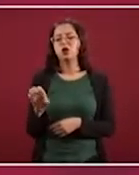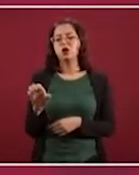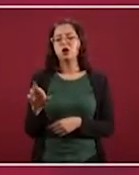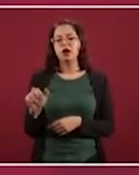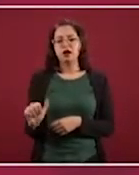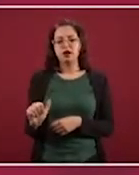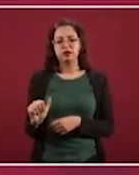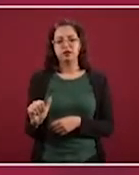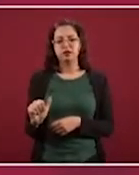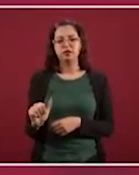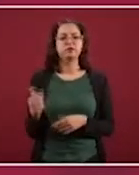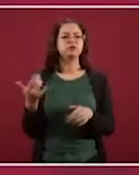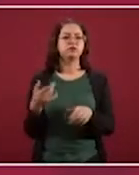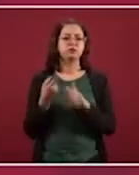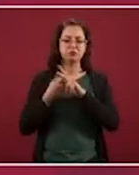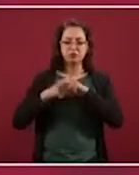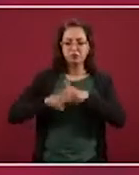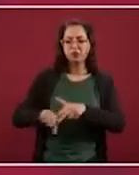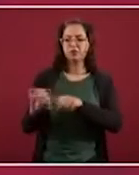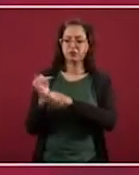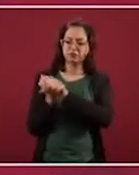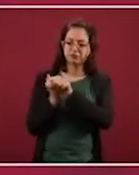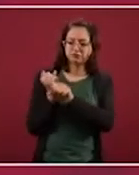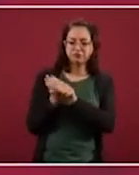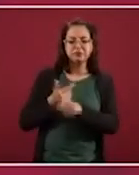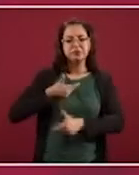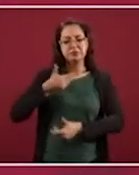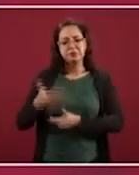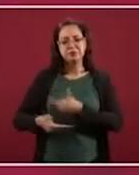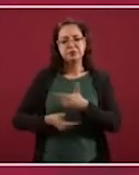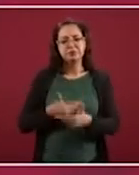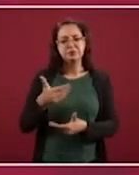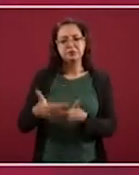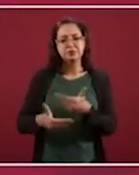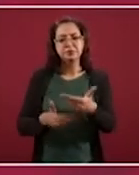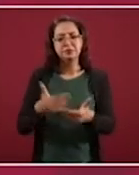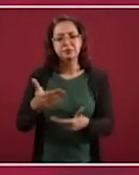Se hacen las investigaciones y